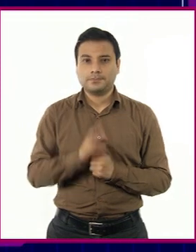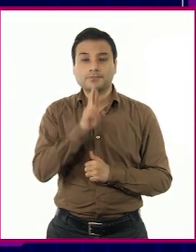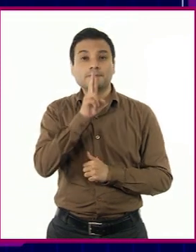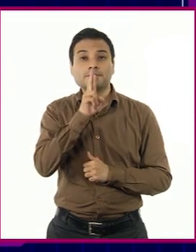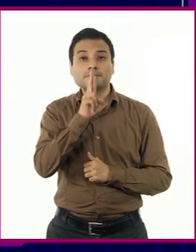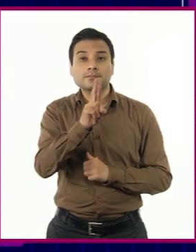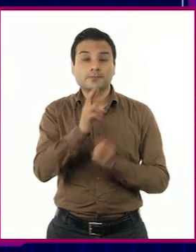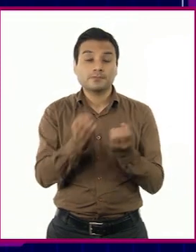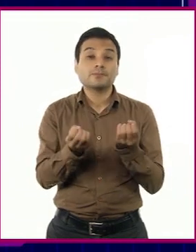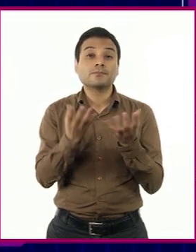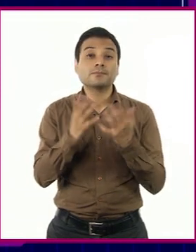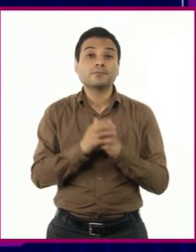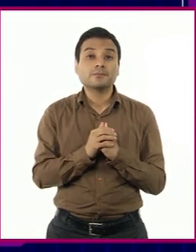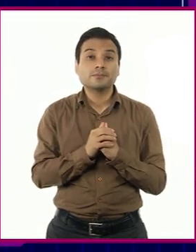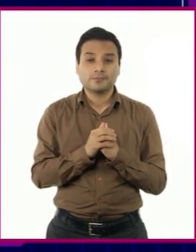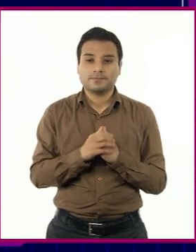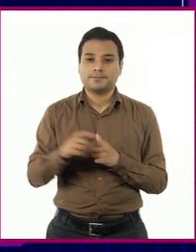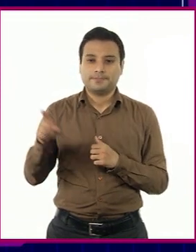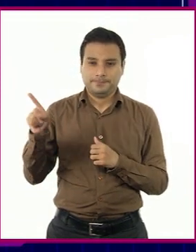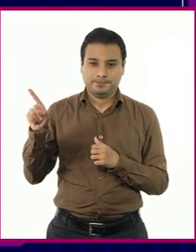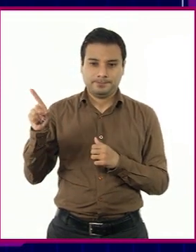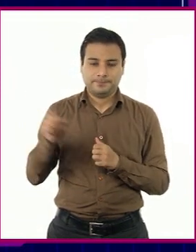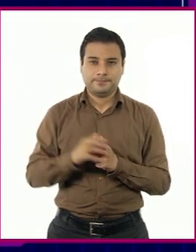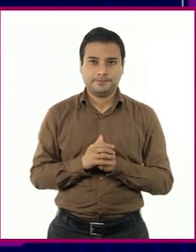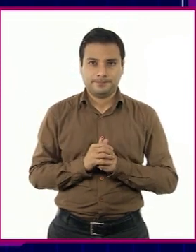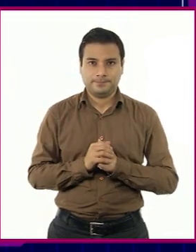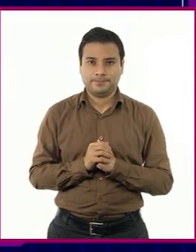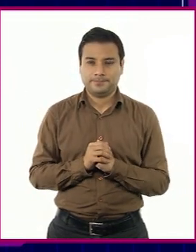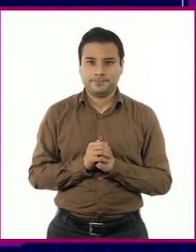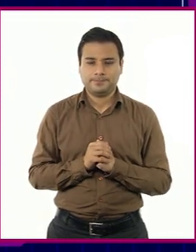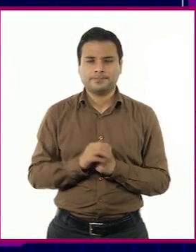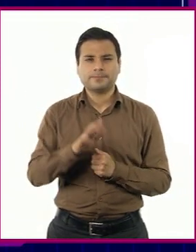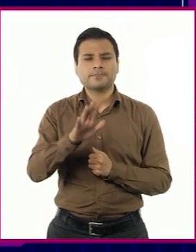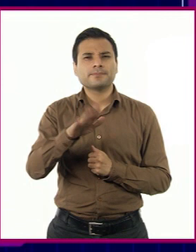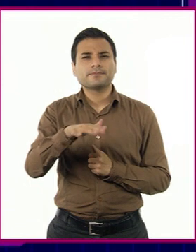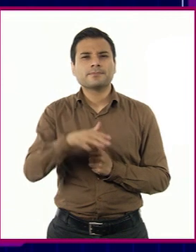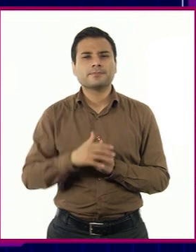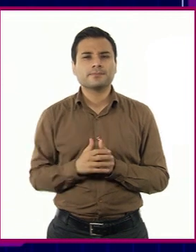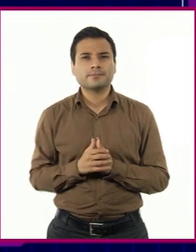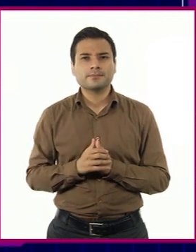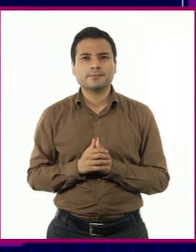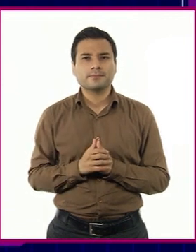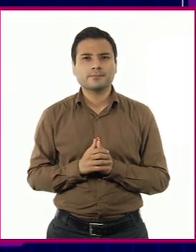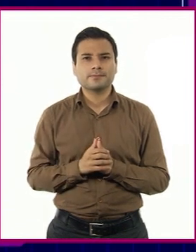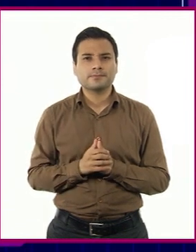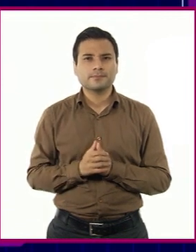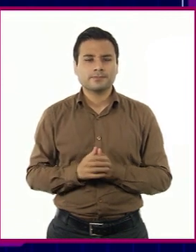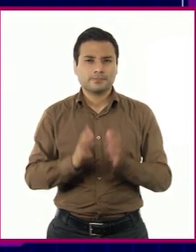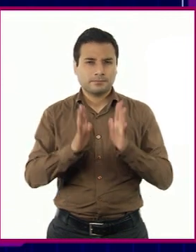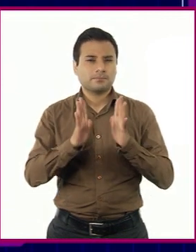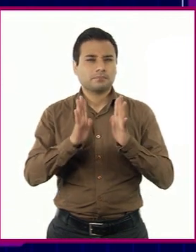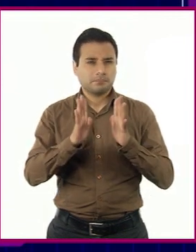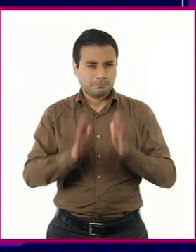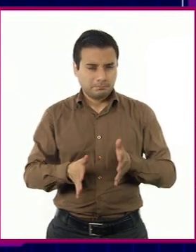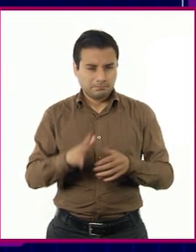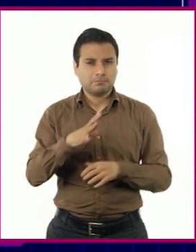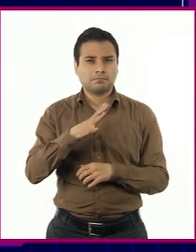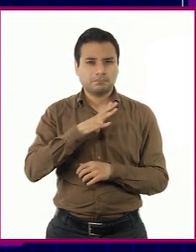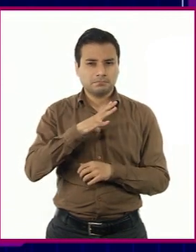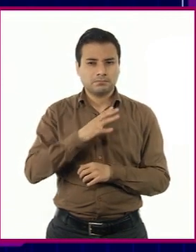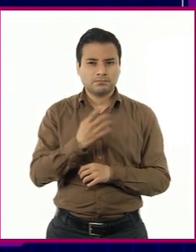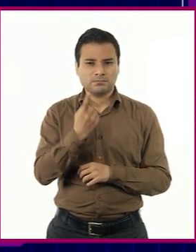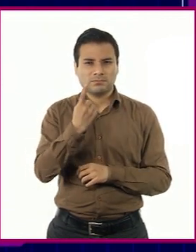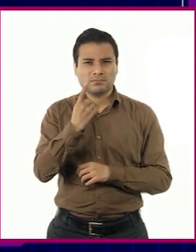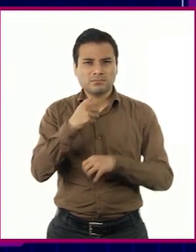Es igual a 888,000. Maestra, se tiene un dato con una desviación negativa.